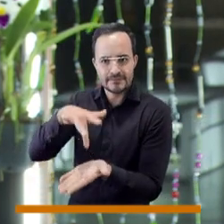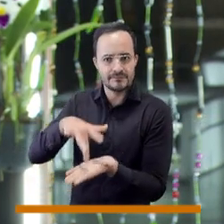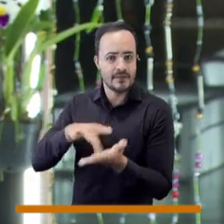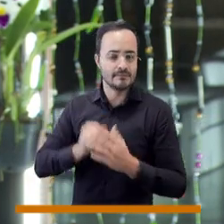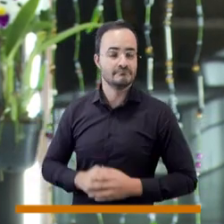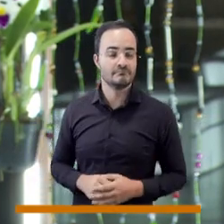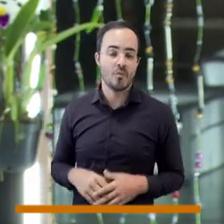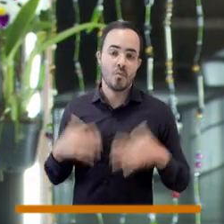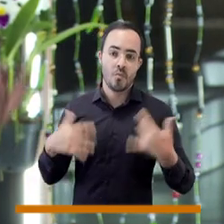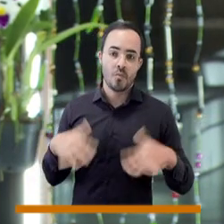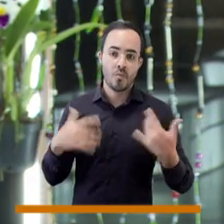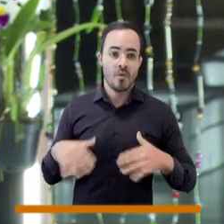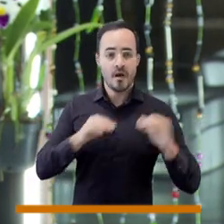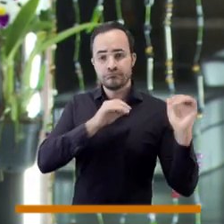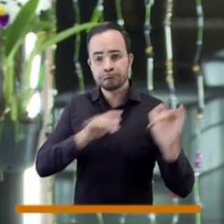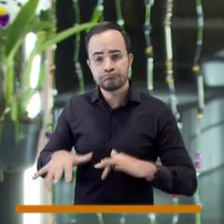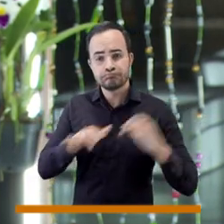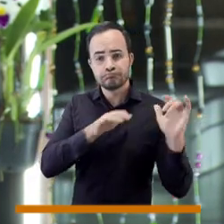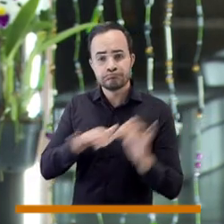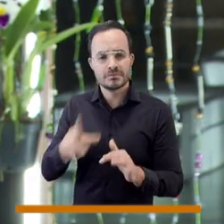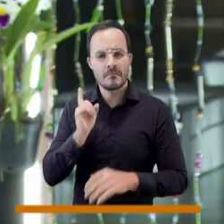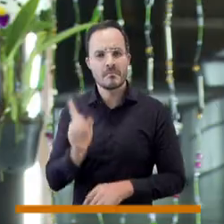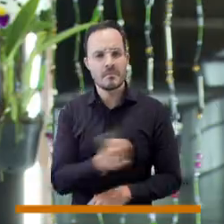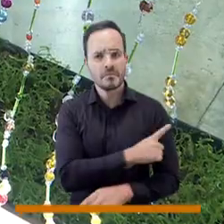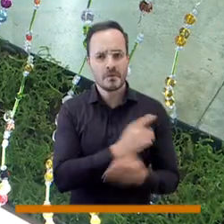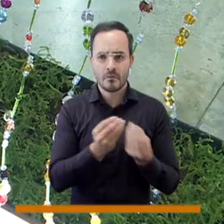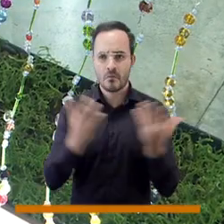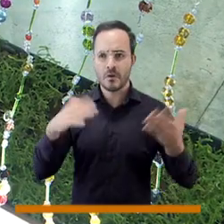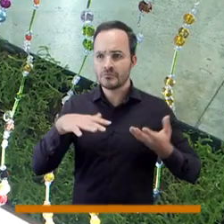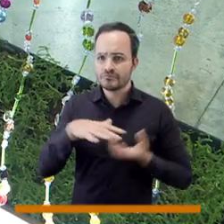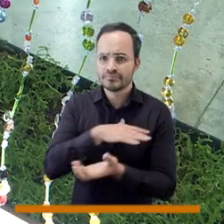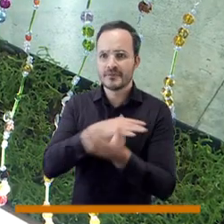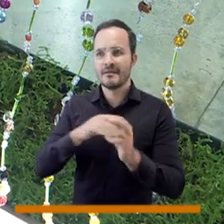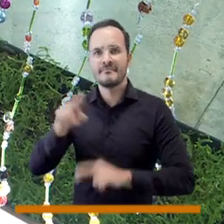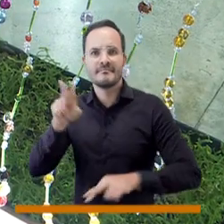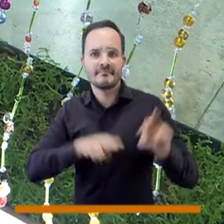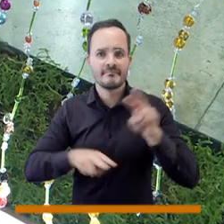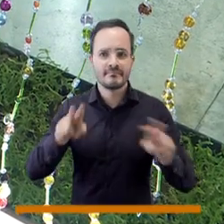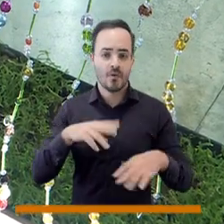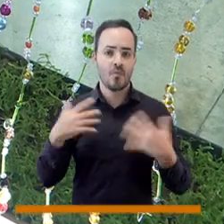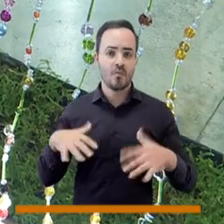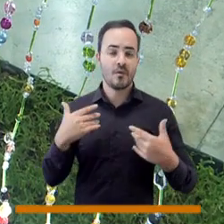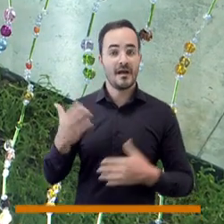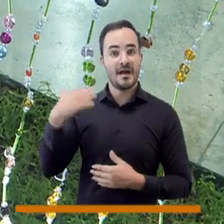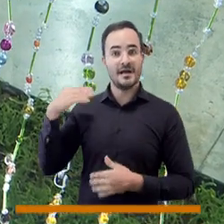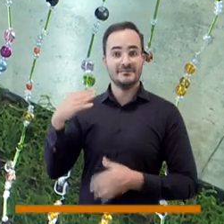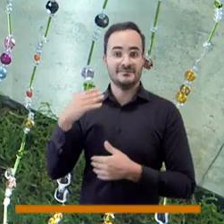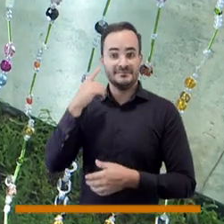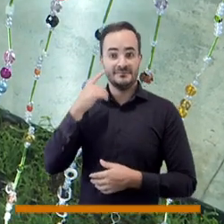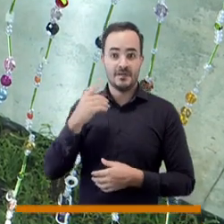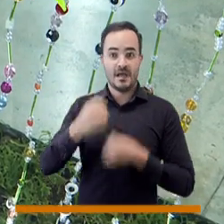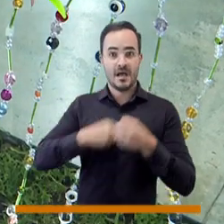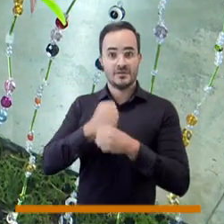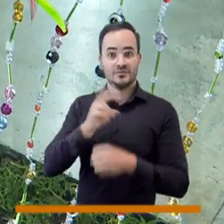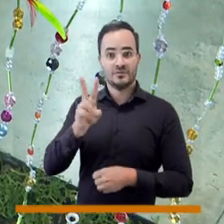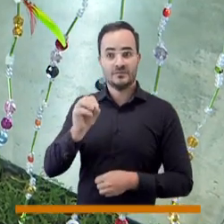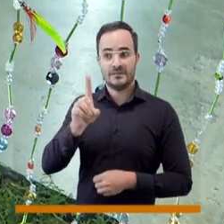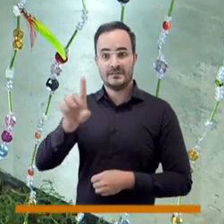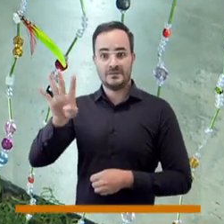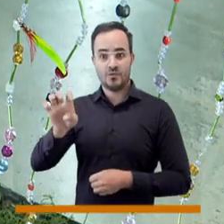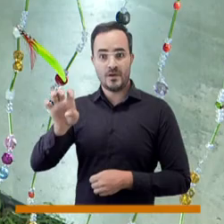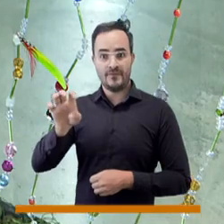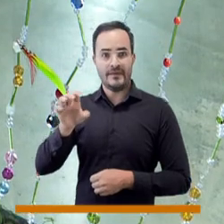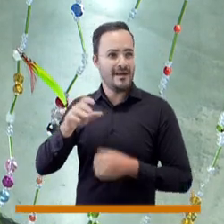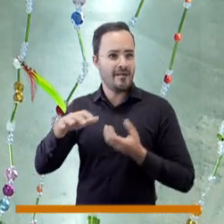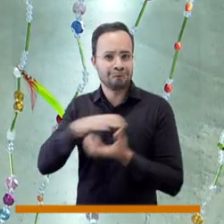recuperar la presencialidad de los públicos. Estuvimos en cifras muy cercanas a los públicos que participaron de la vida del museo en el año 2019, recuperamos también